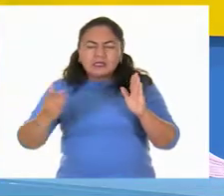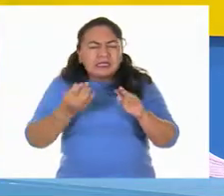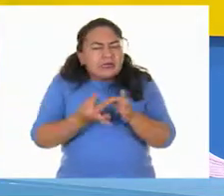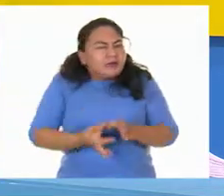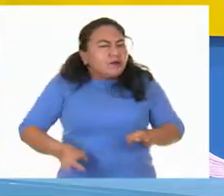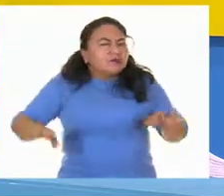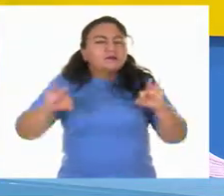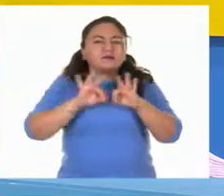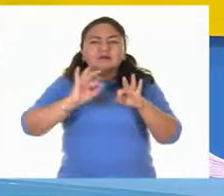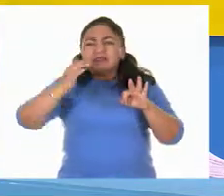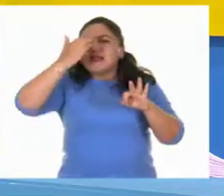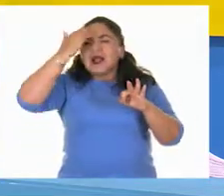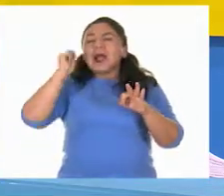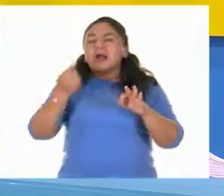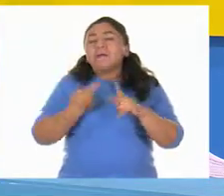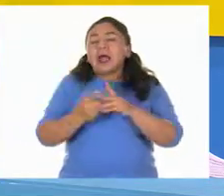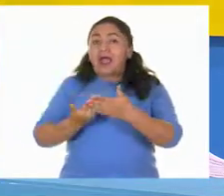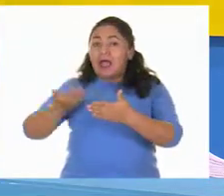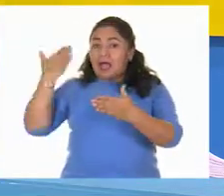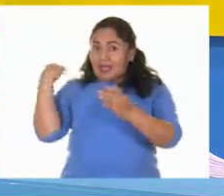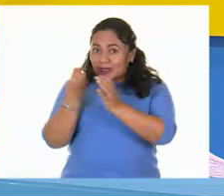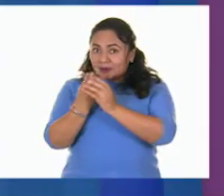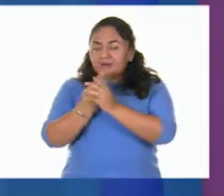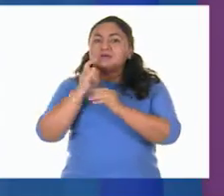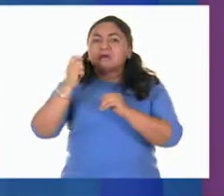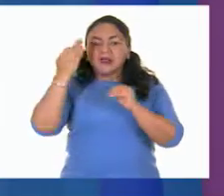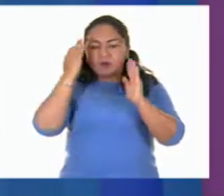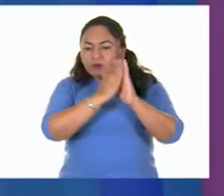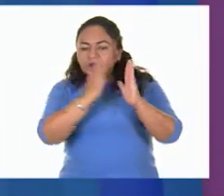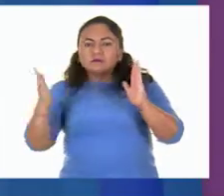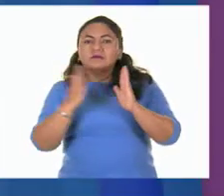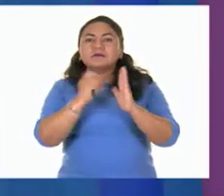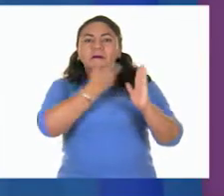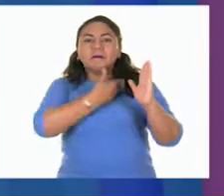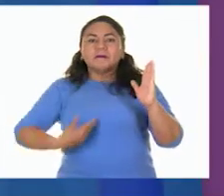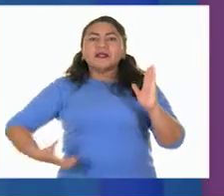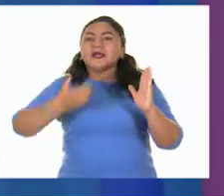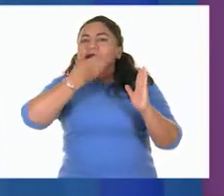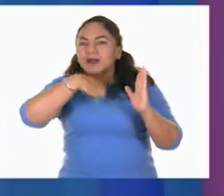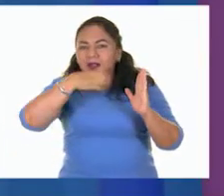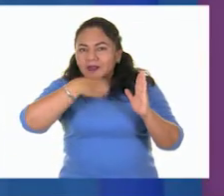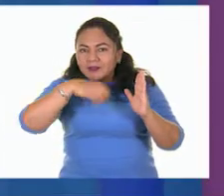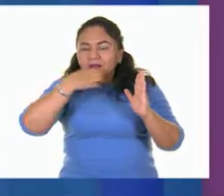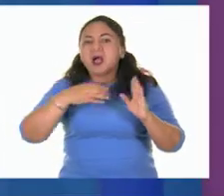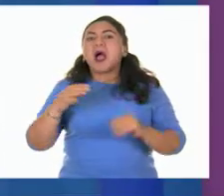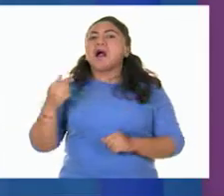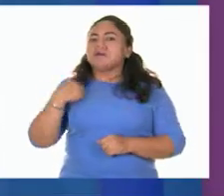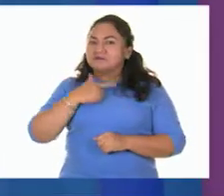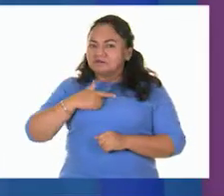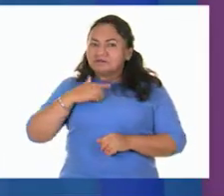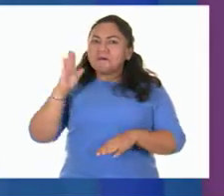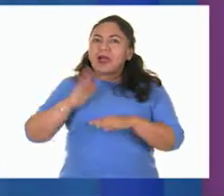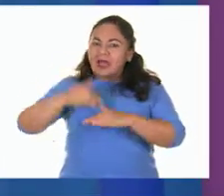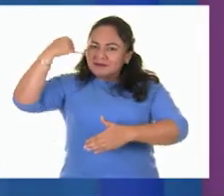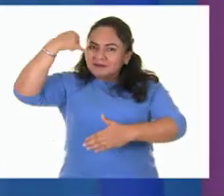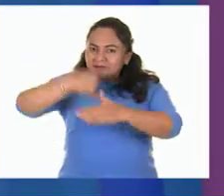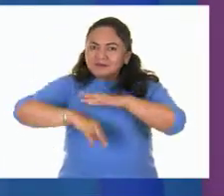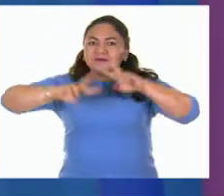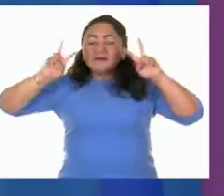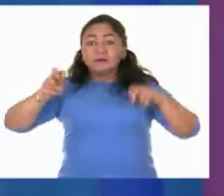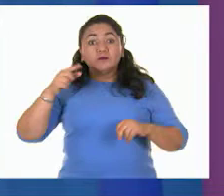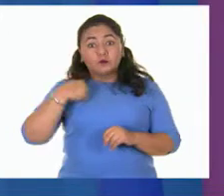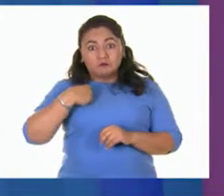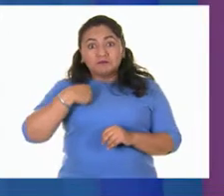a conocer la clase pasada, el cardenismo. Me da gusto que podamos seguir ahondando sobre este tema, porque